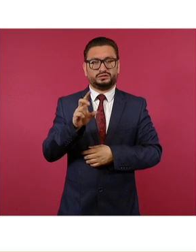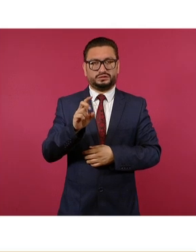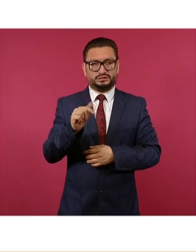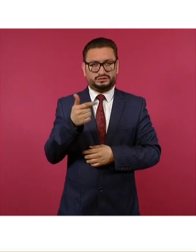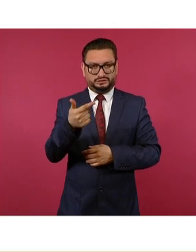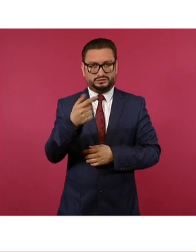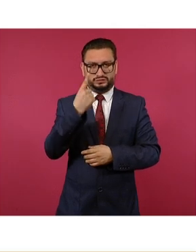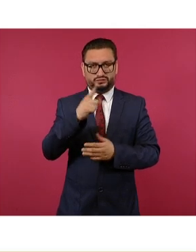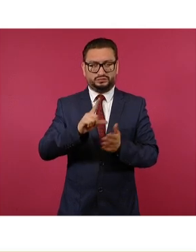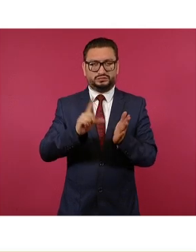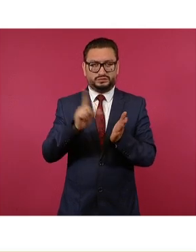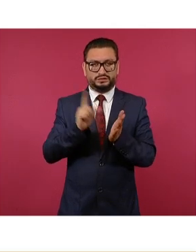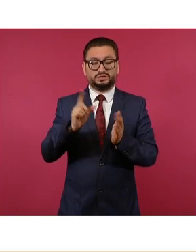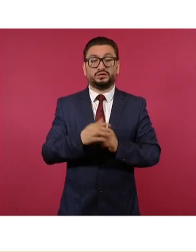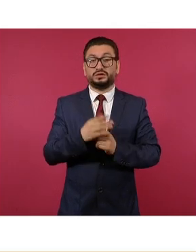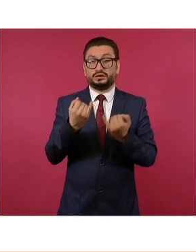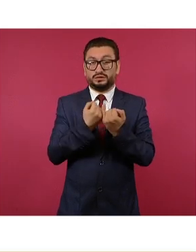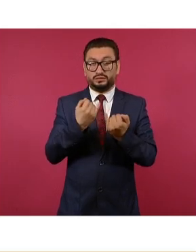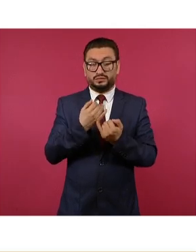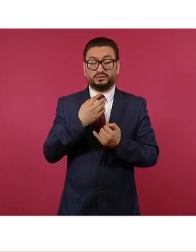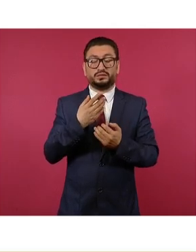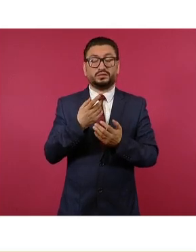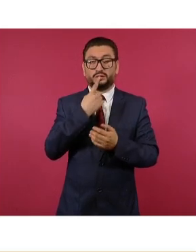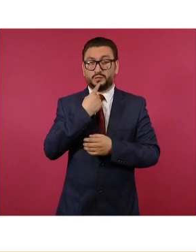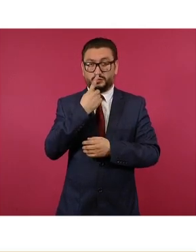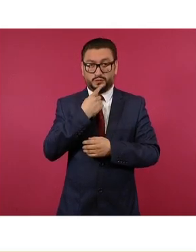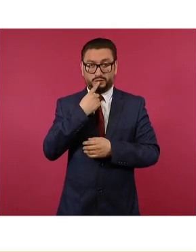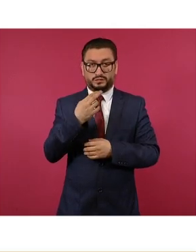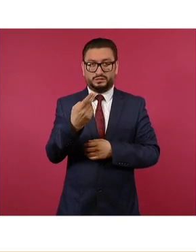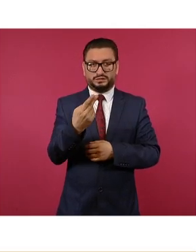$23.37 por litro. En el caso de la gasolina premium,